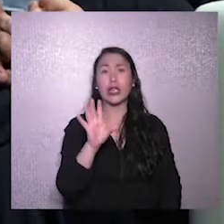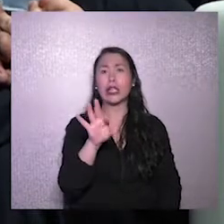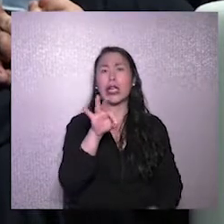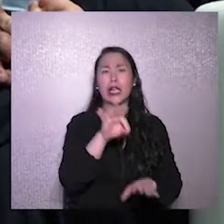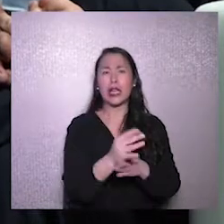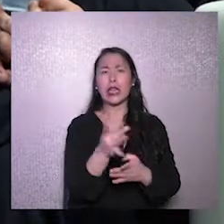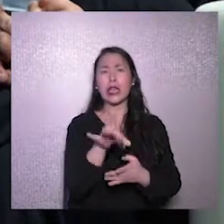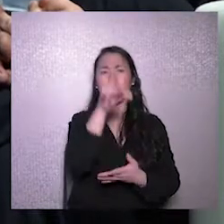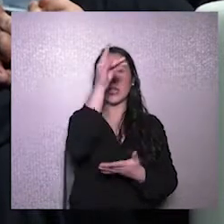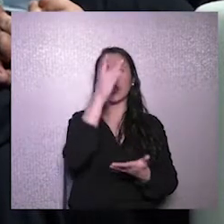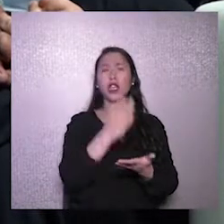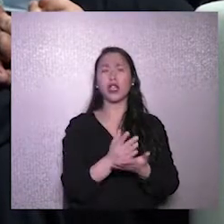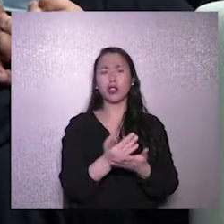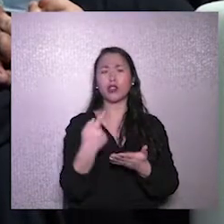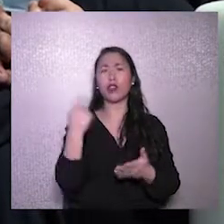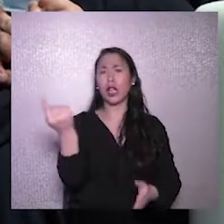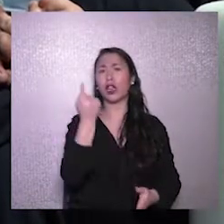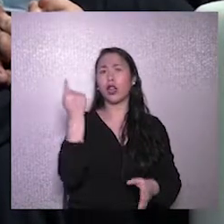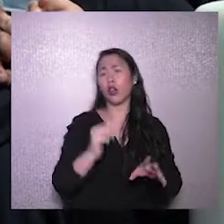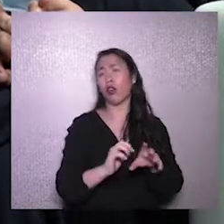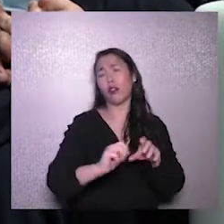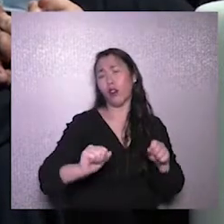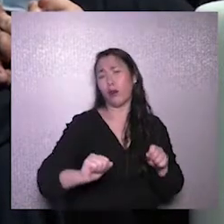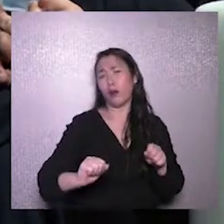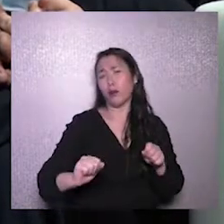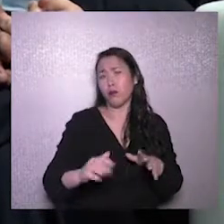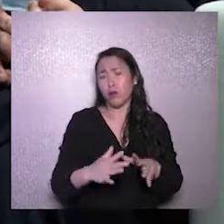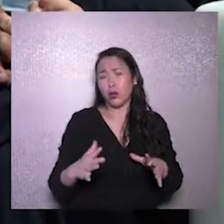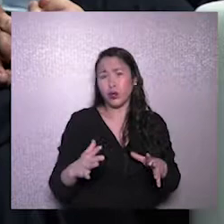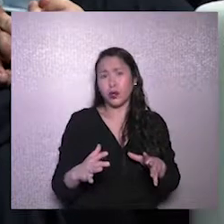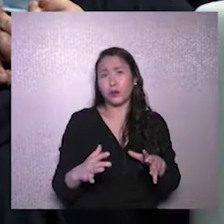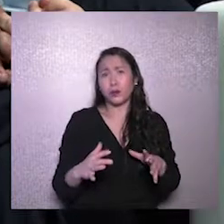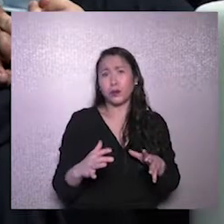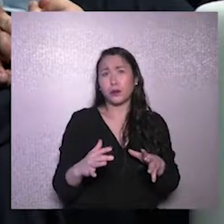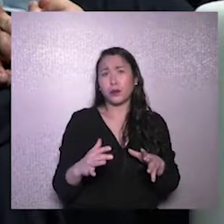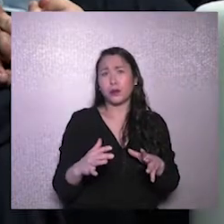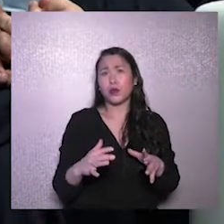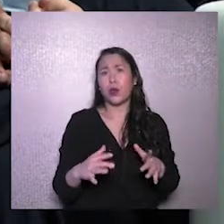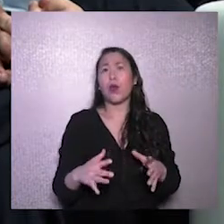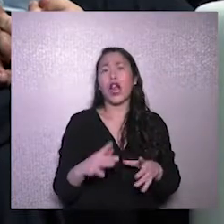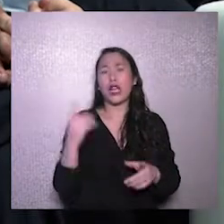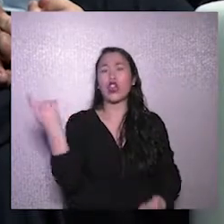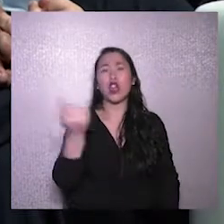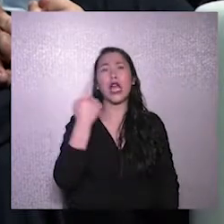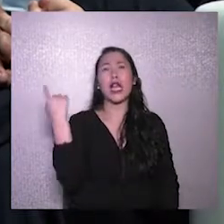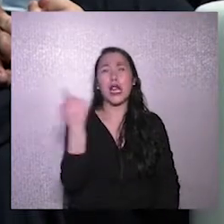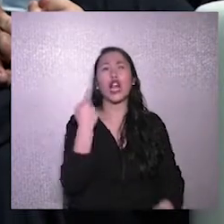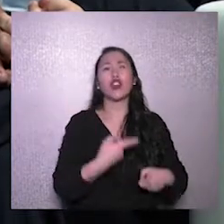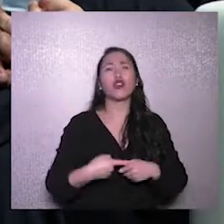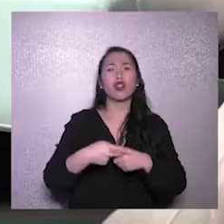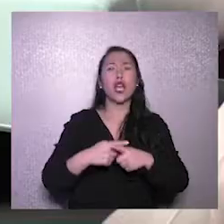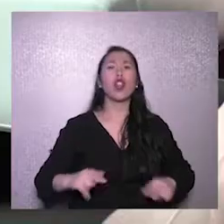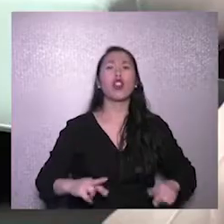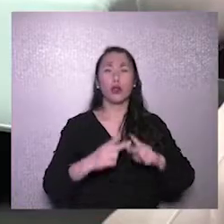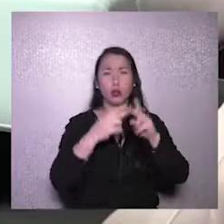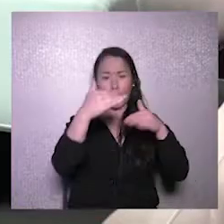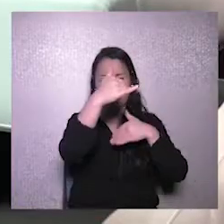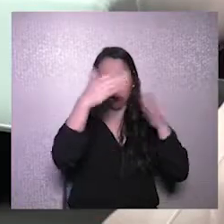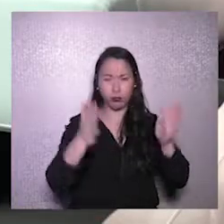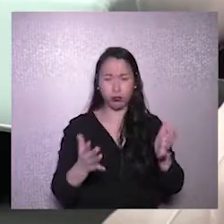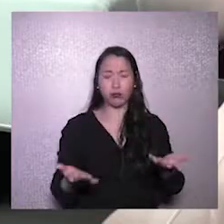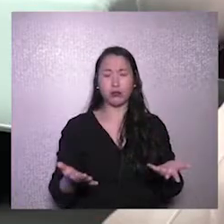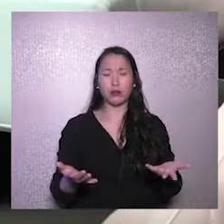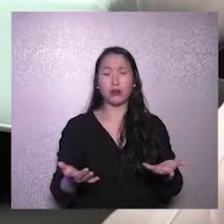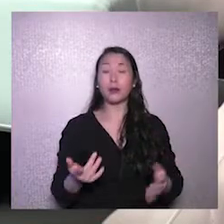general coincidimos bastante. En lo grueso, en lo esencial, en lo estructural.